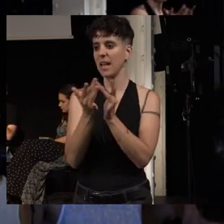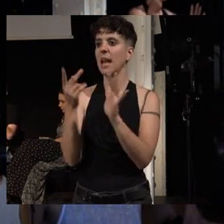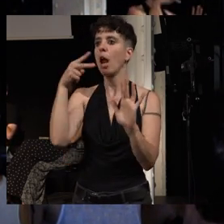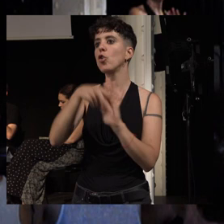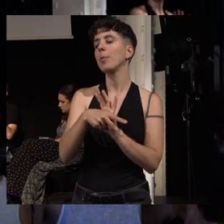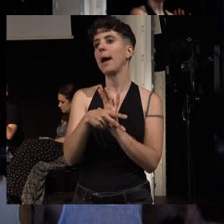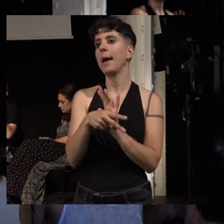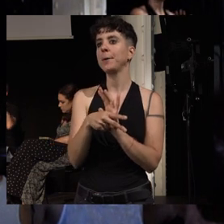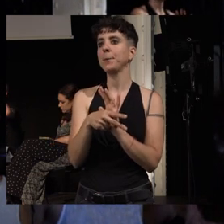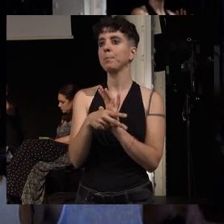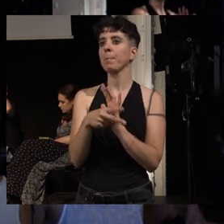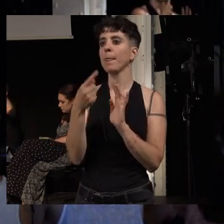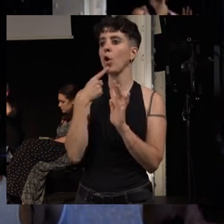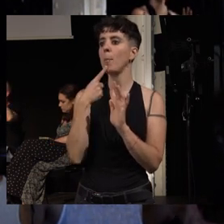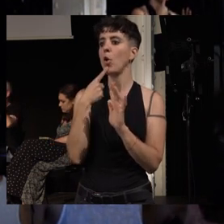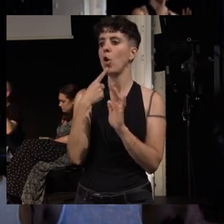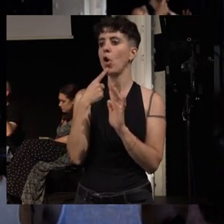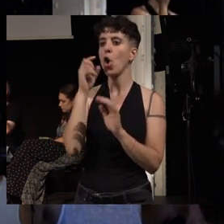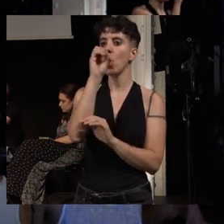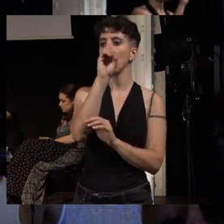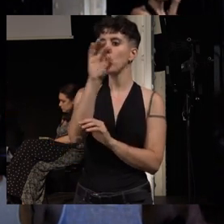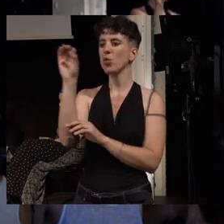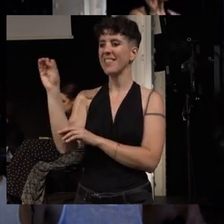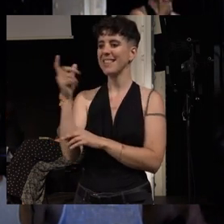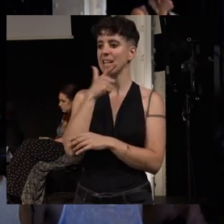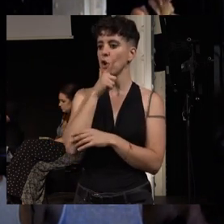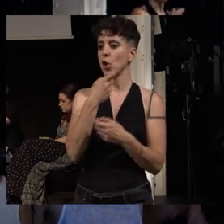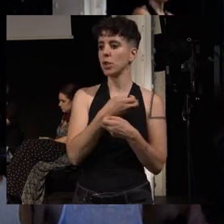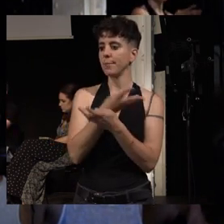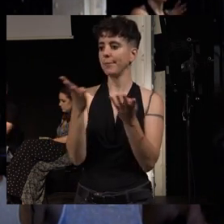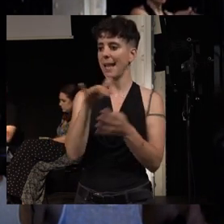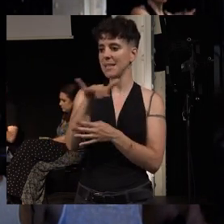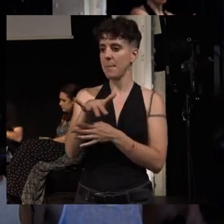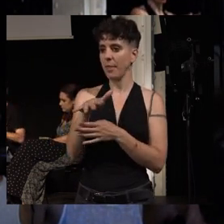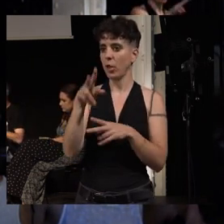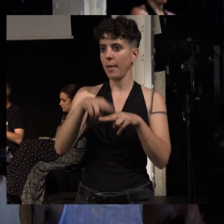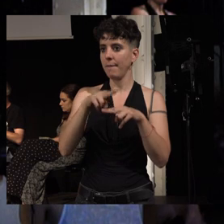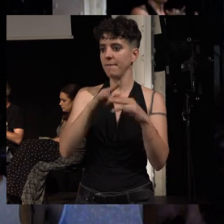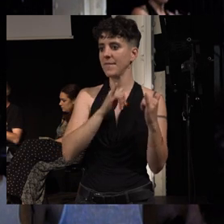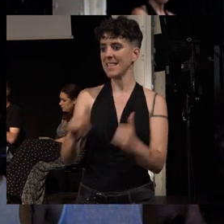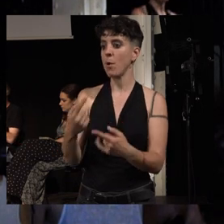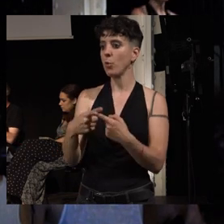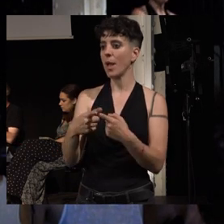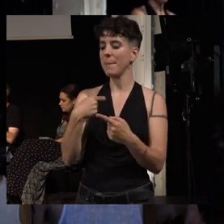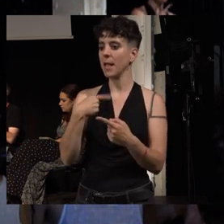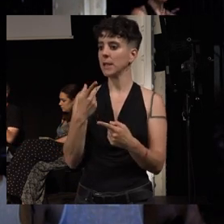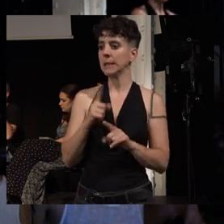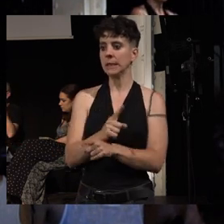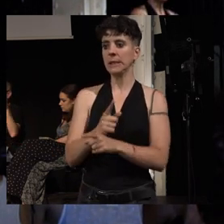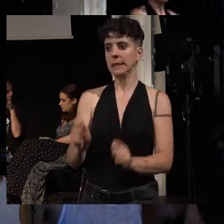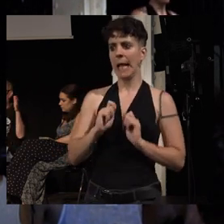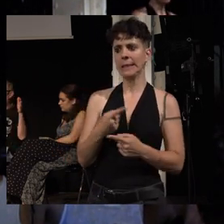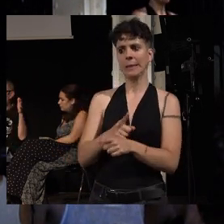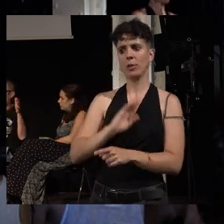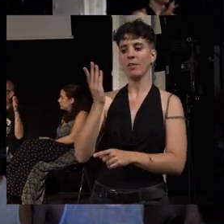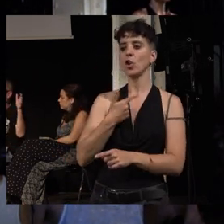ejemplo, tener lucecitas de muchos colores en Navidad en un espacio de fiesta y tal, porque a mí eso me pone nerviosa. Quiero también tener un espacio donde